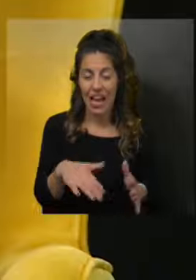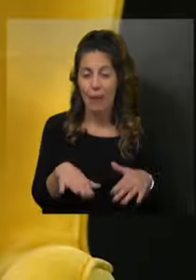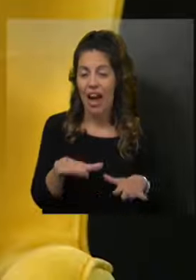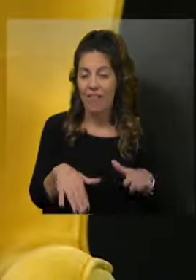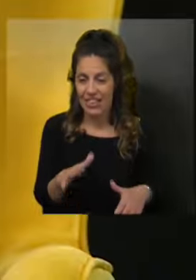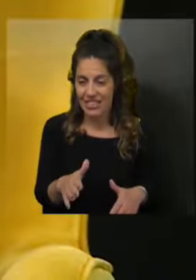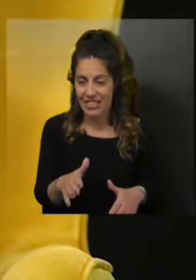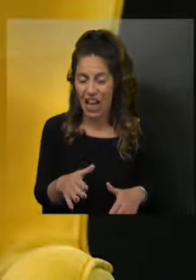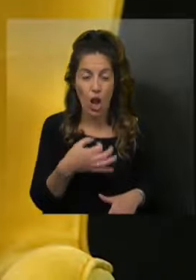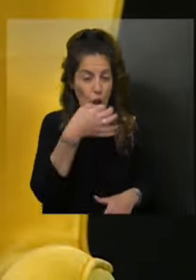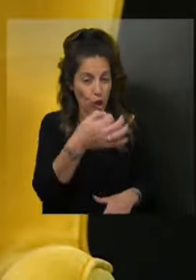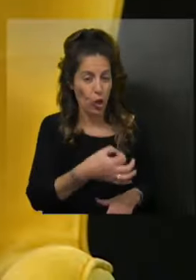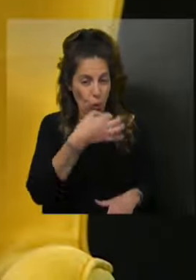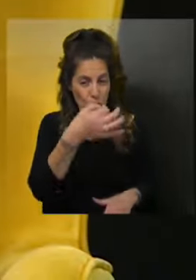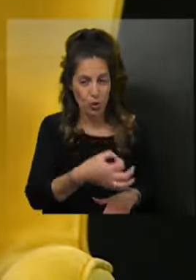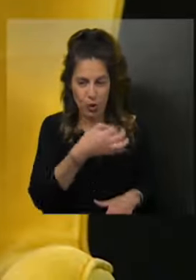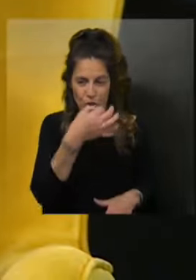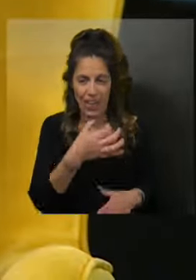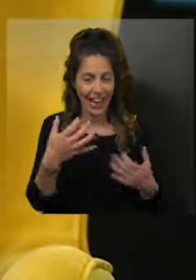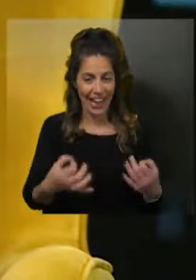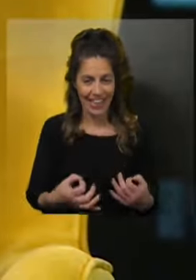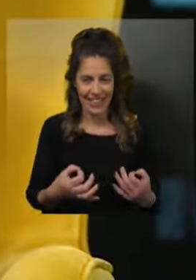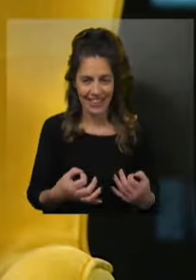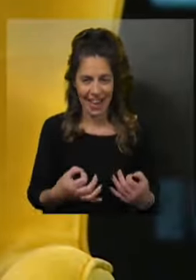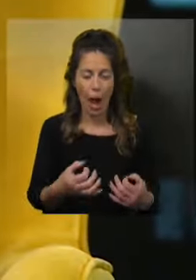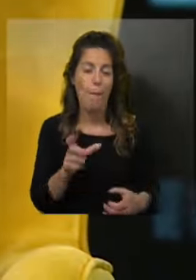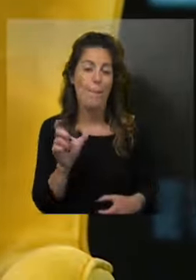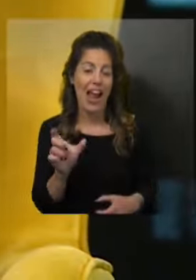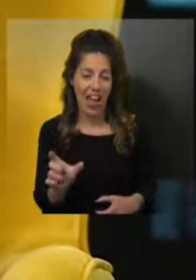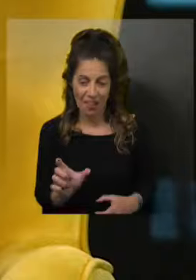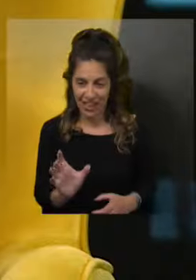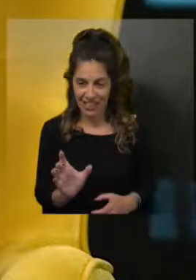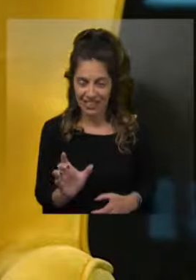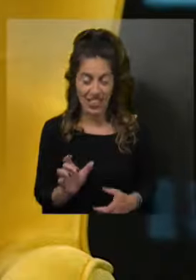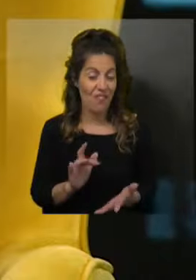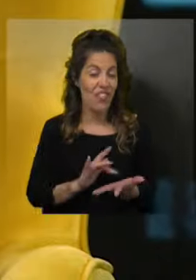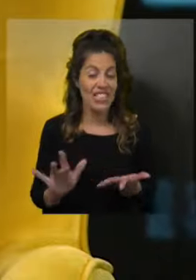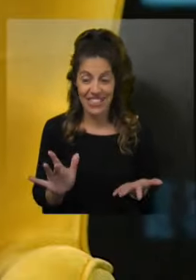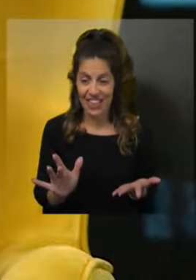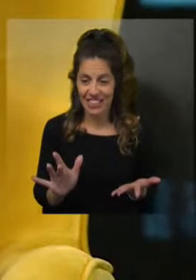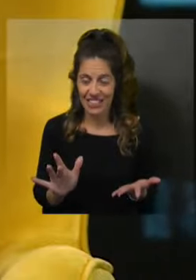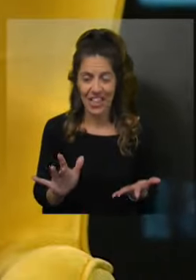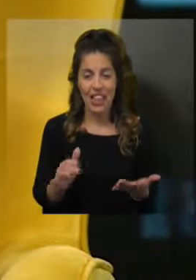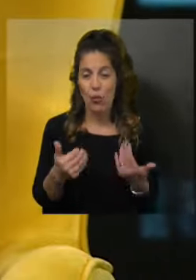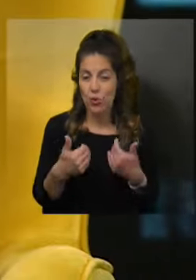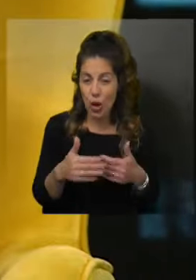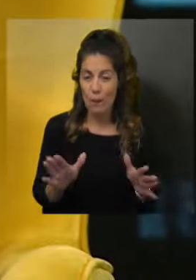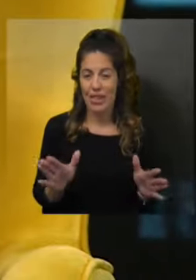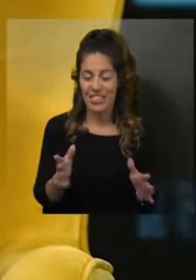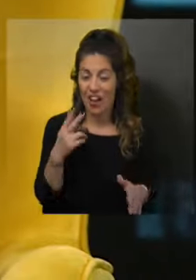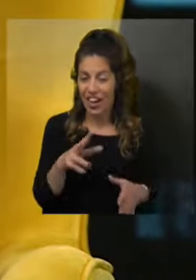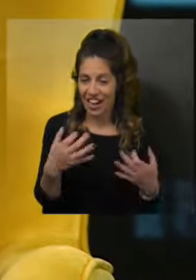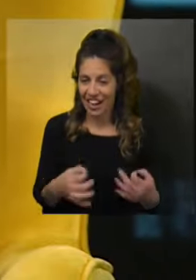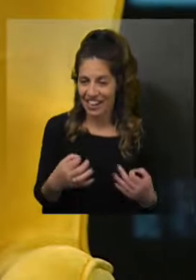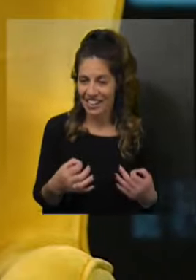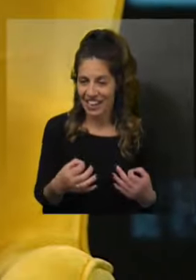veces los discursos en realidad son palabras vacías pero después uno empieza a ver la realidad